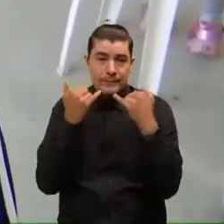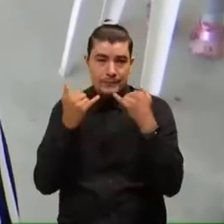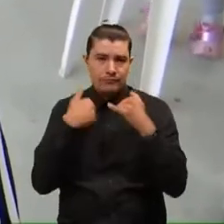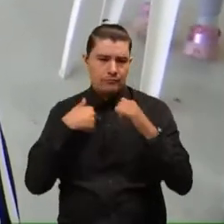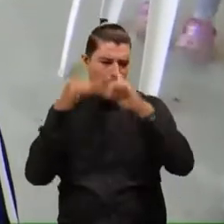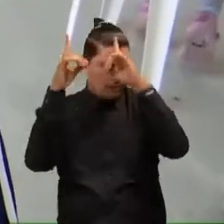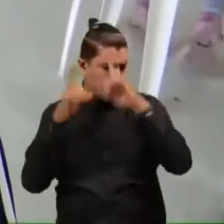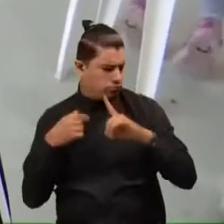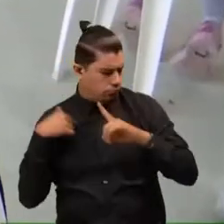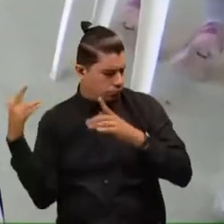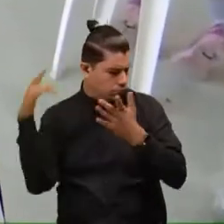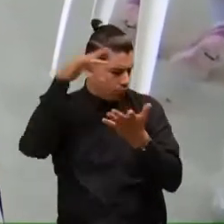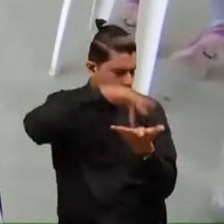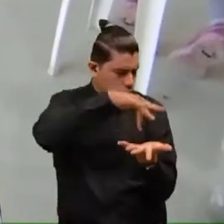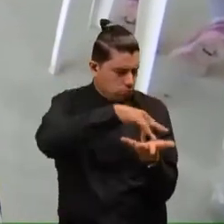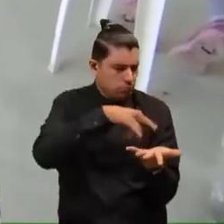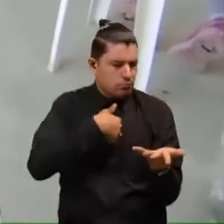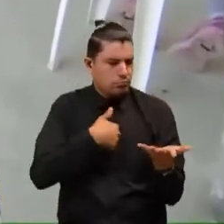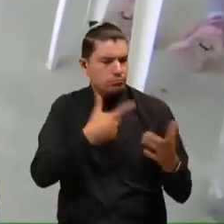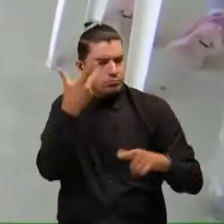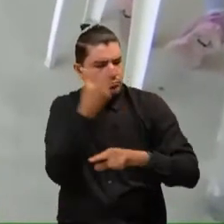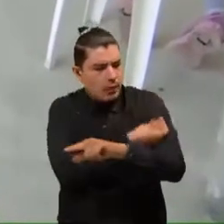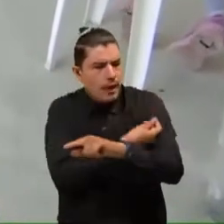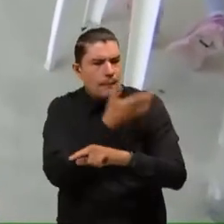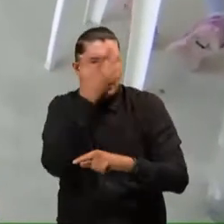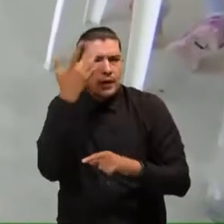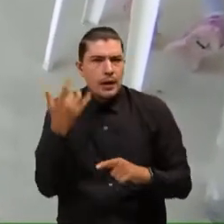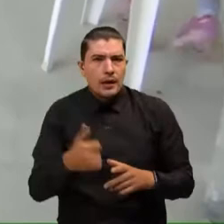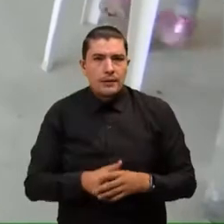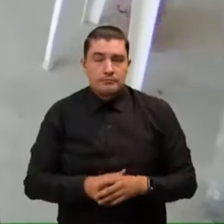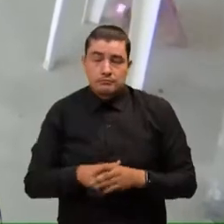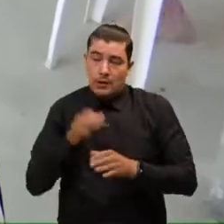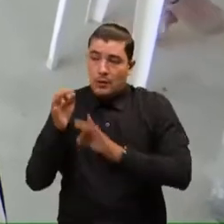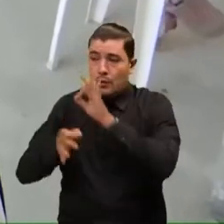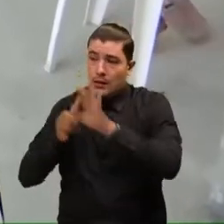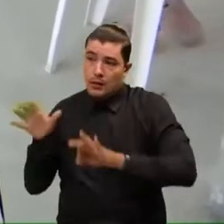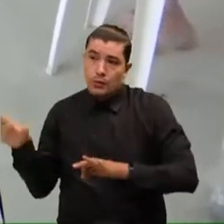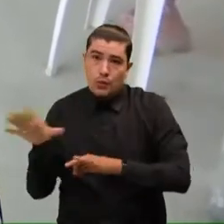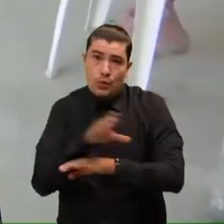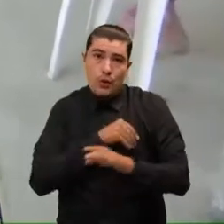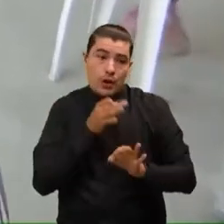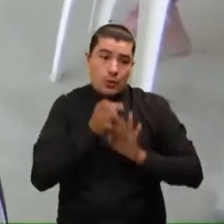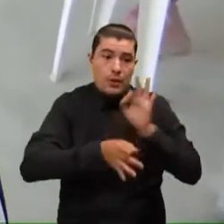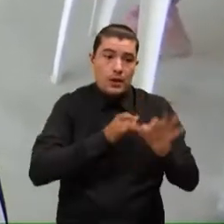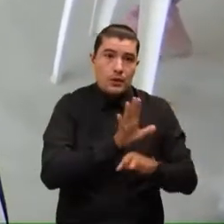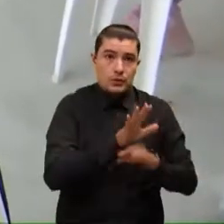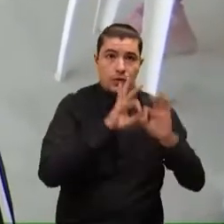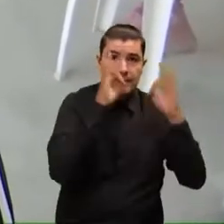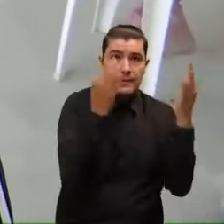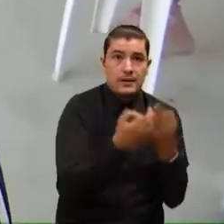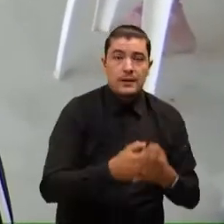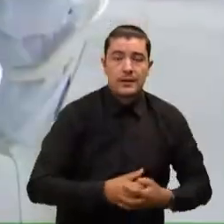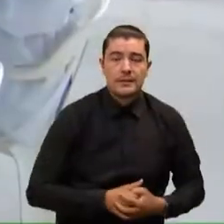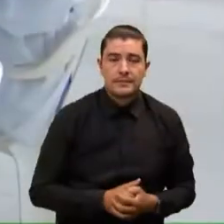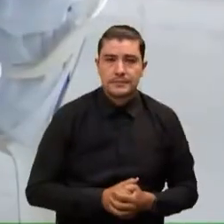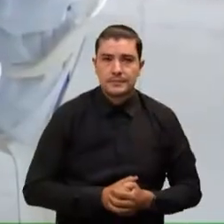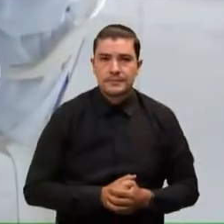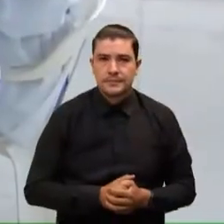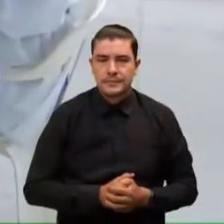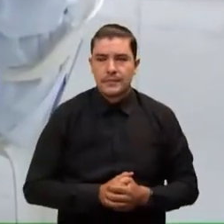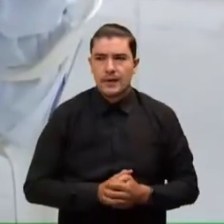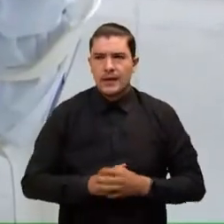a vacunarme porque nos protegemos todos y protegemos nuestra familia. Pues es bueno